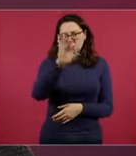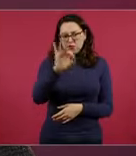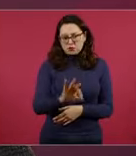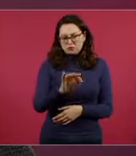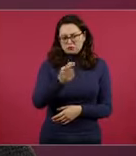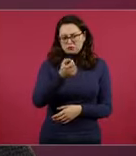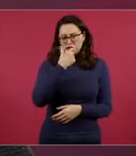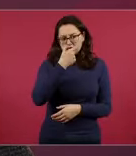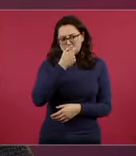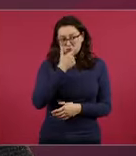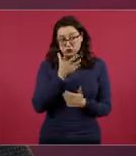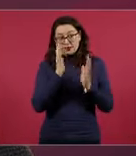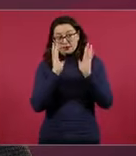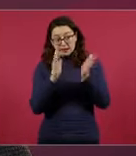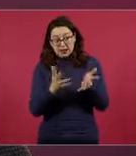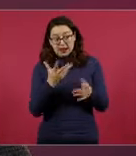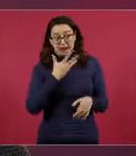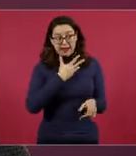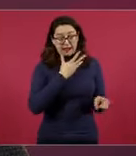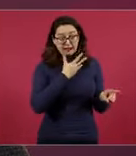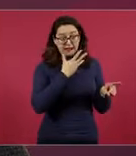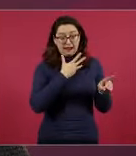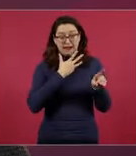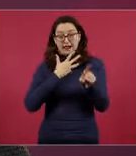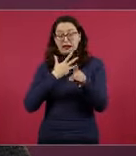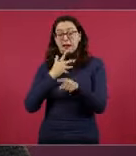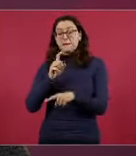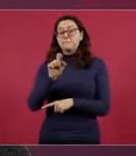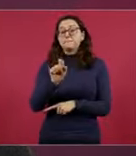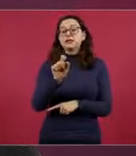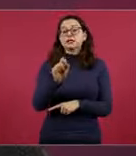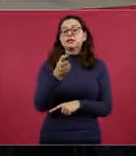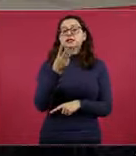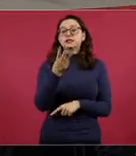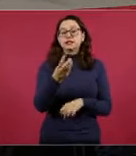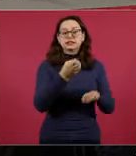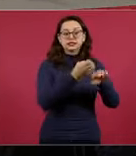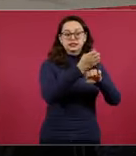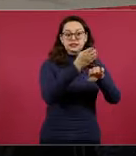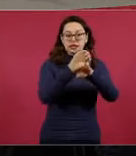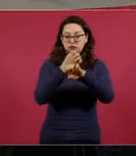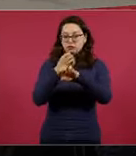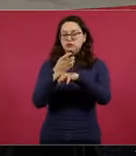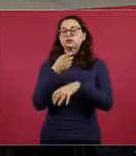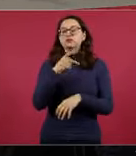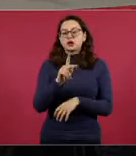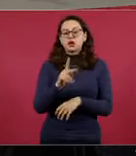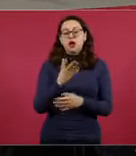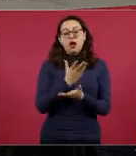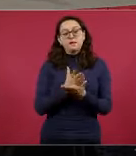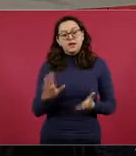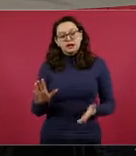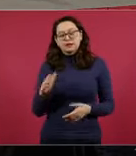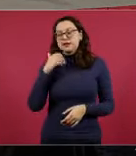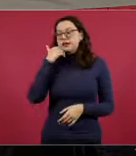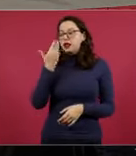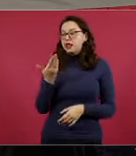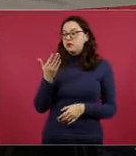objetivo para poder señalar lo que es, por qué la megafarmacia. No